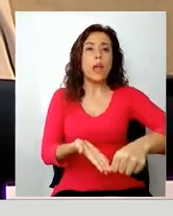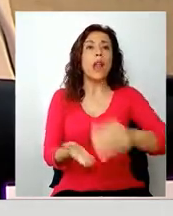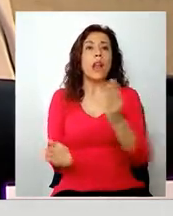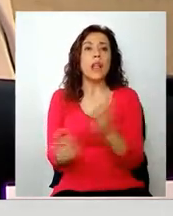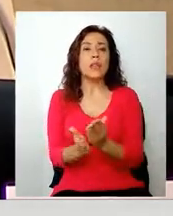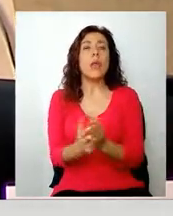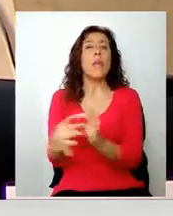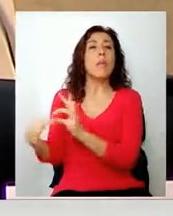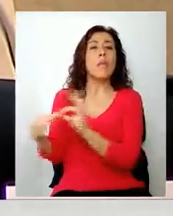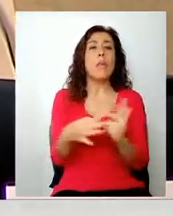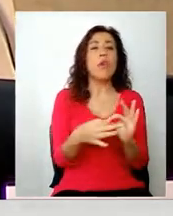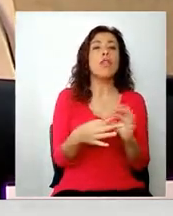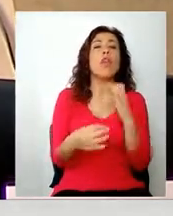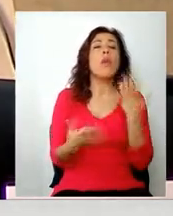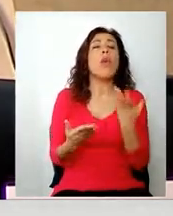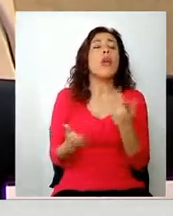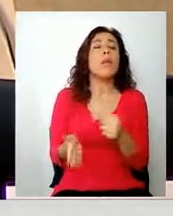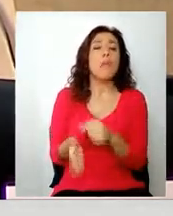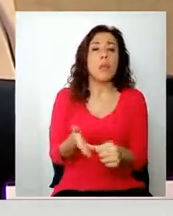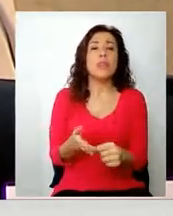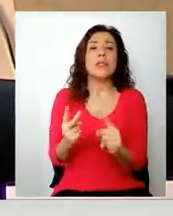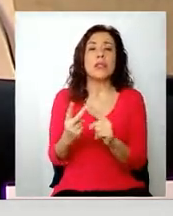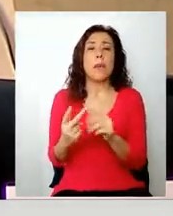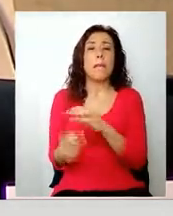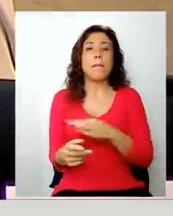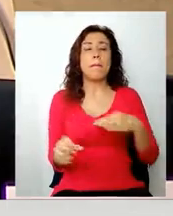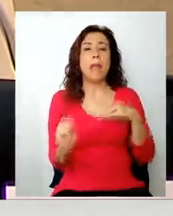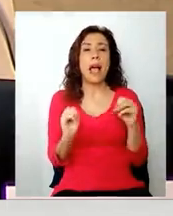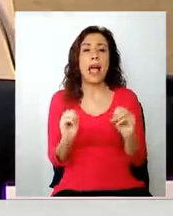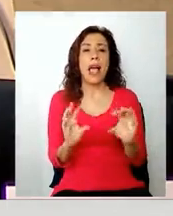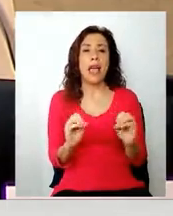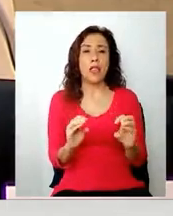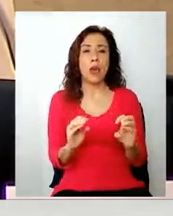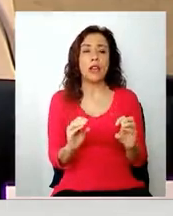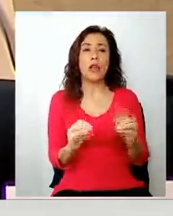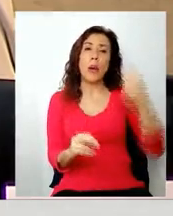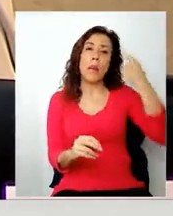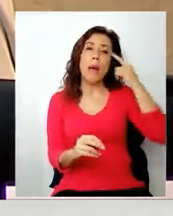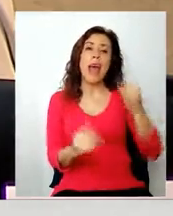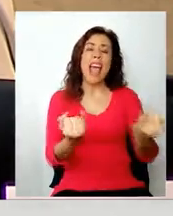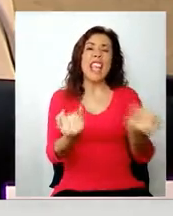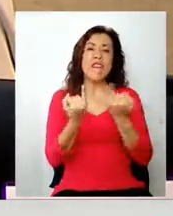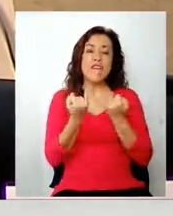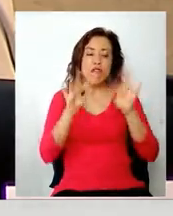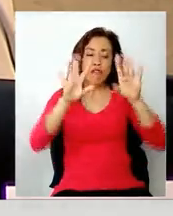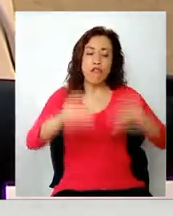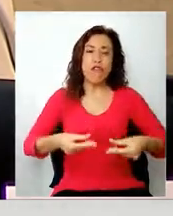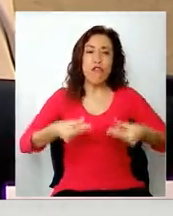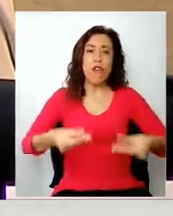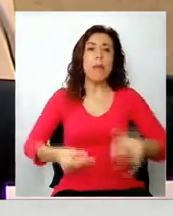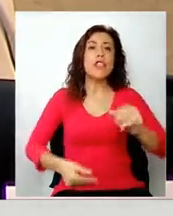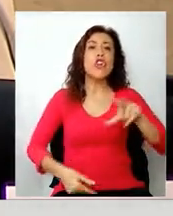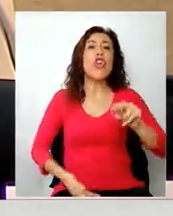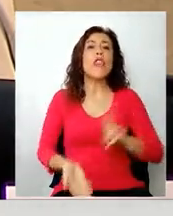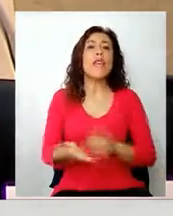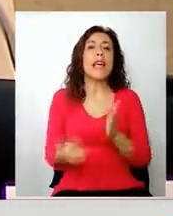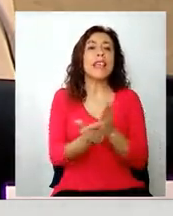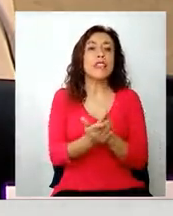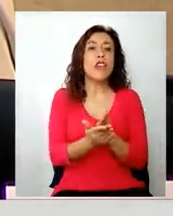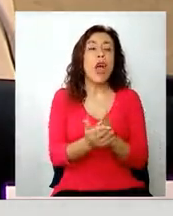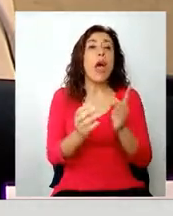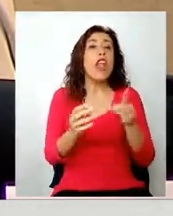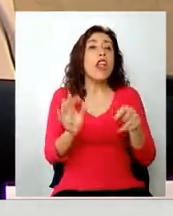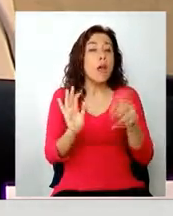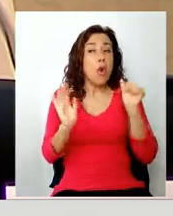de estas faltas segundo al Ministerio de Educación para que emita un informe indicando si es que efectivamente la escuela está en condiciones normativas para seguir